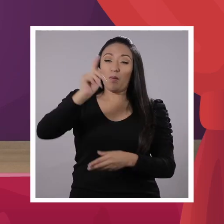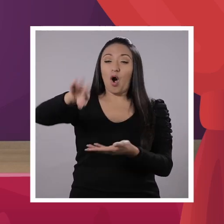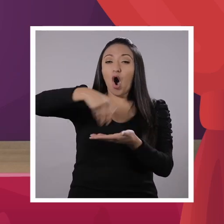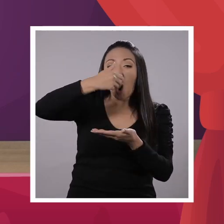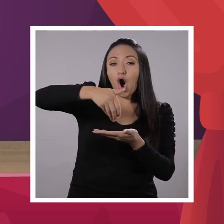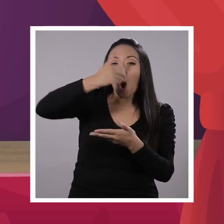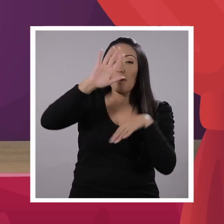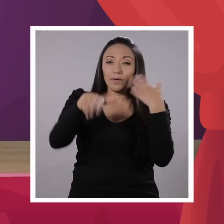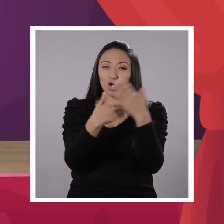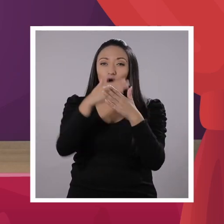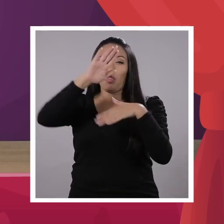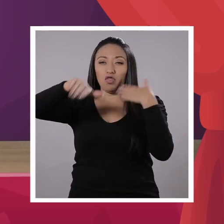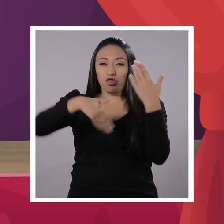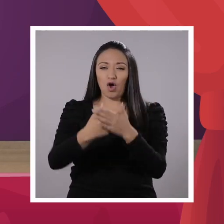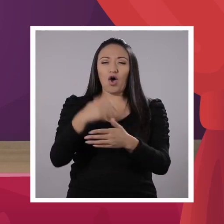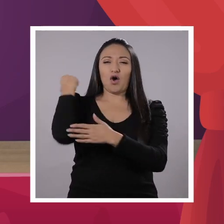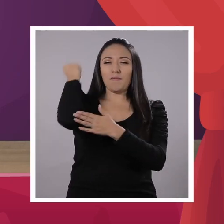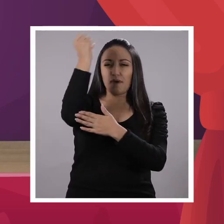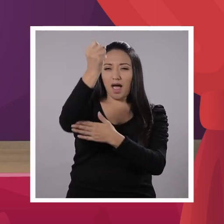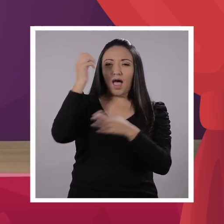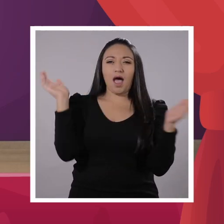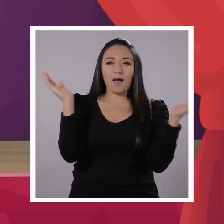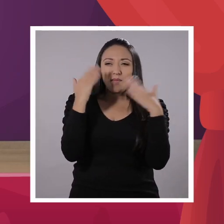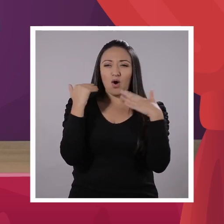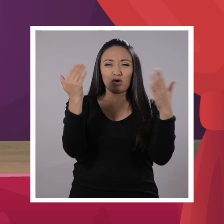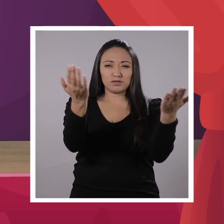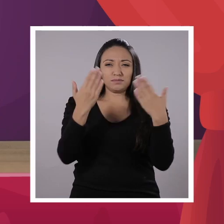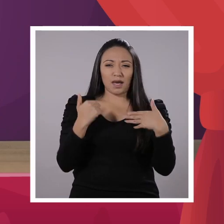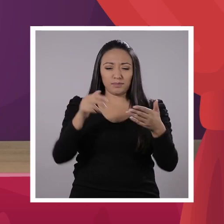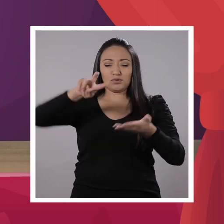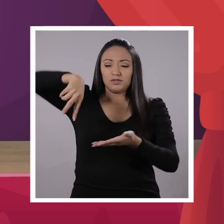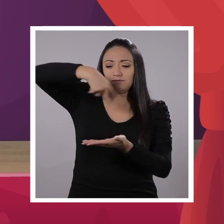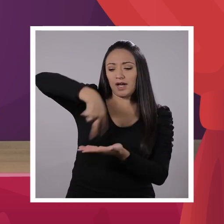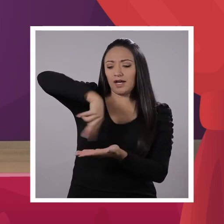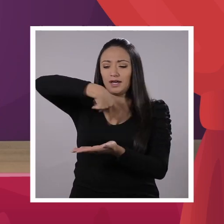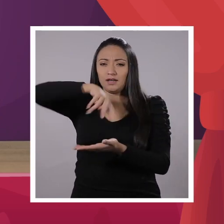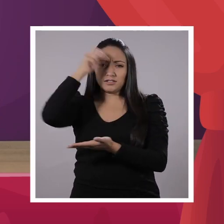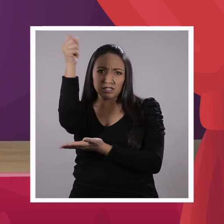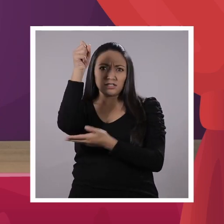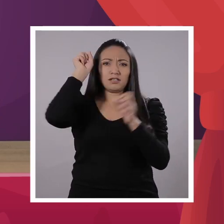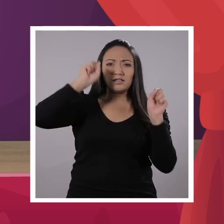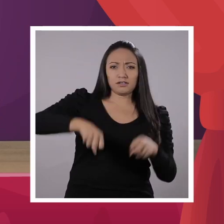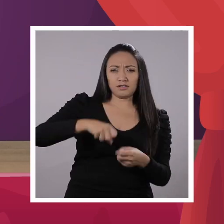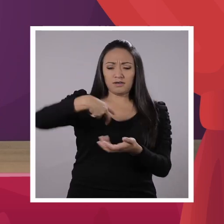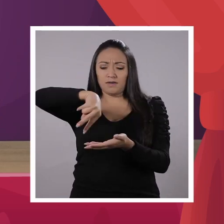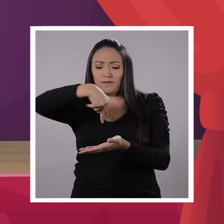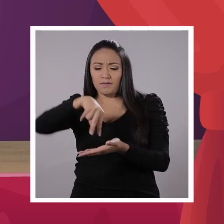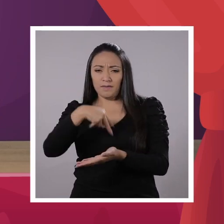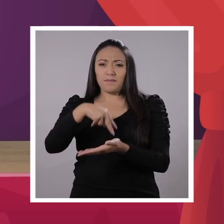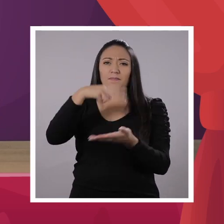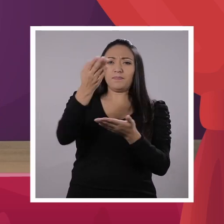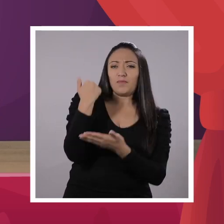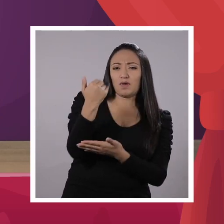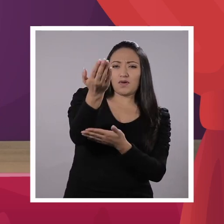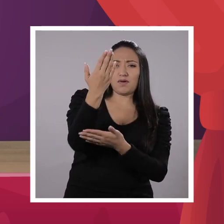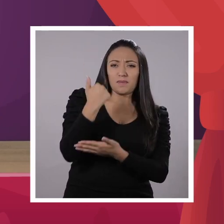por favor, come todo y todito. ¡Sigamos ya bailando! ¡Sí!